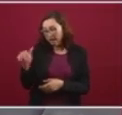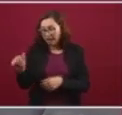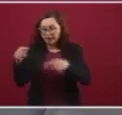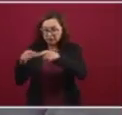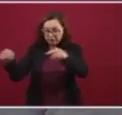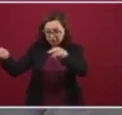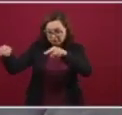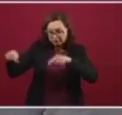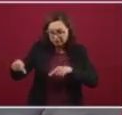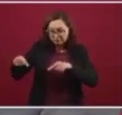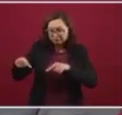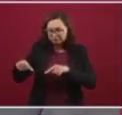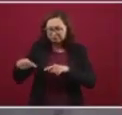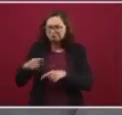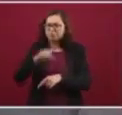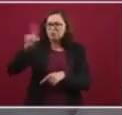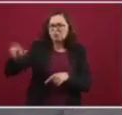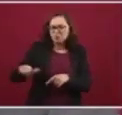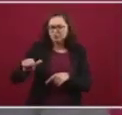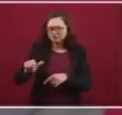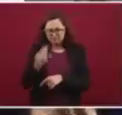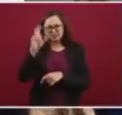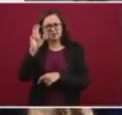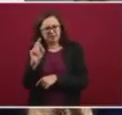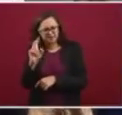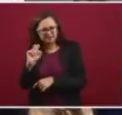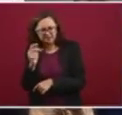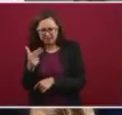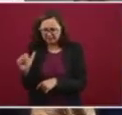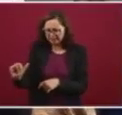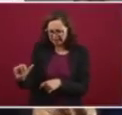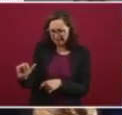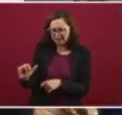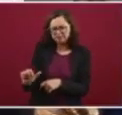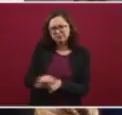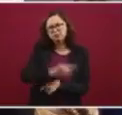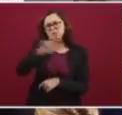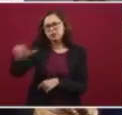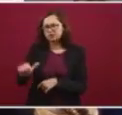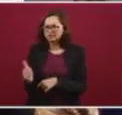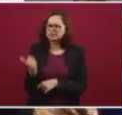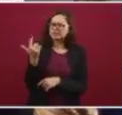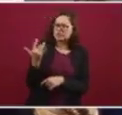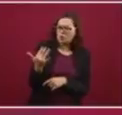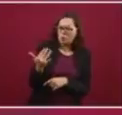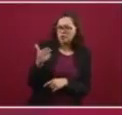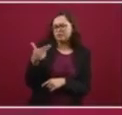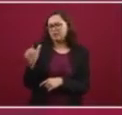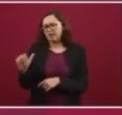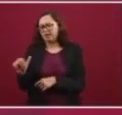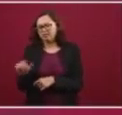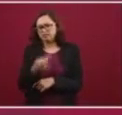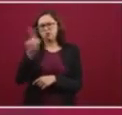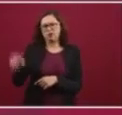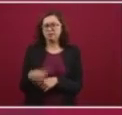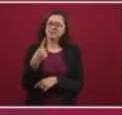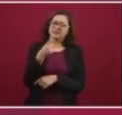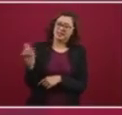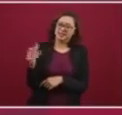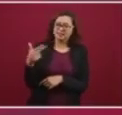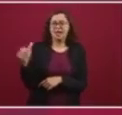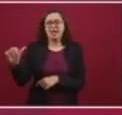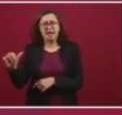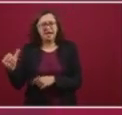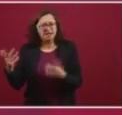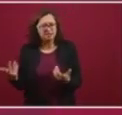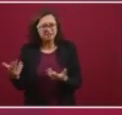hectáreas y de 30 puede subir a 50 y de 50 a 100, porque al final de